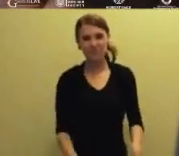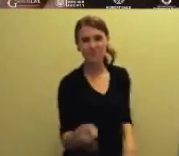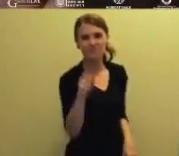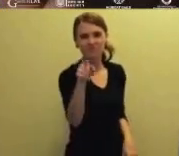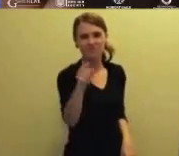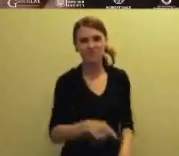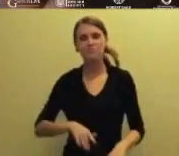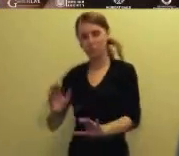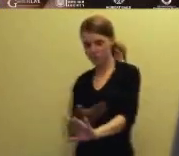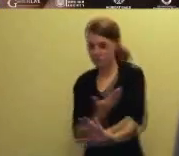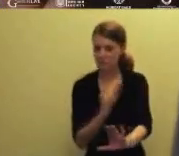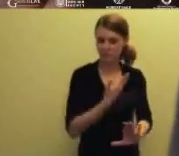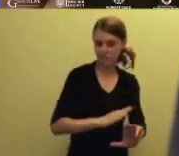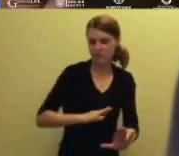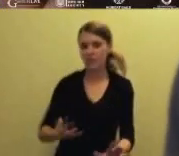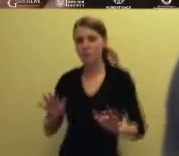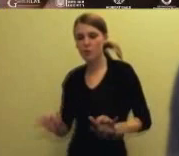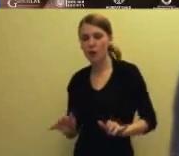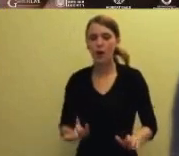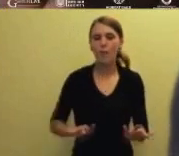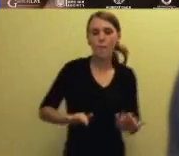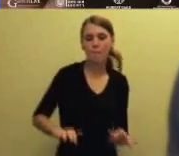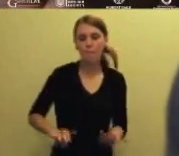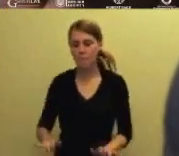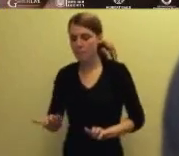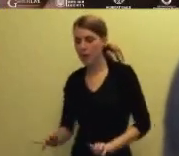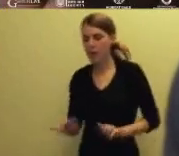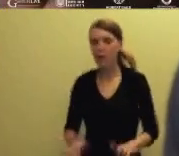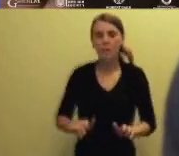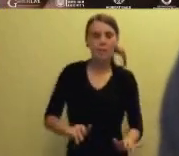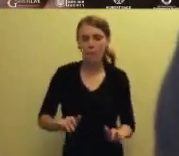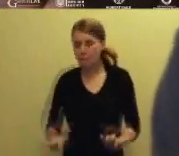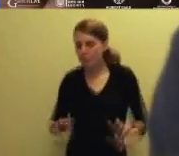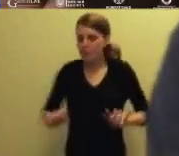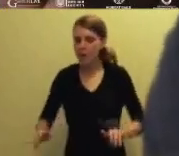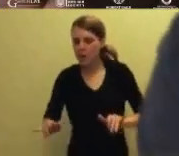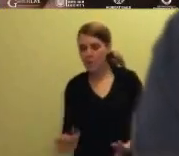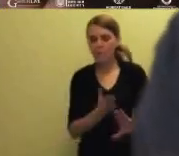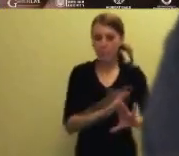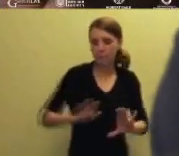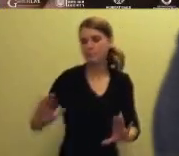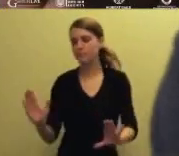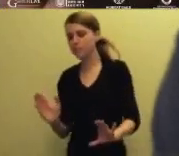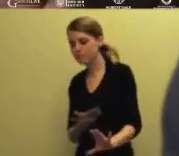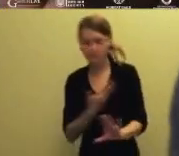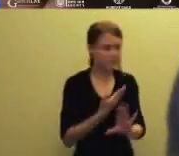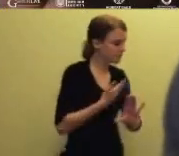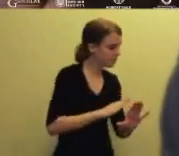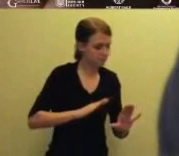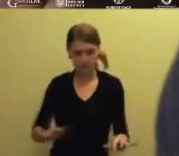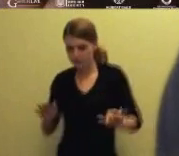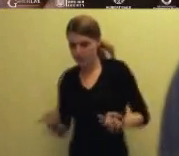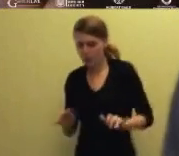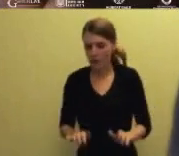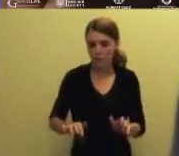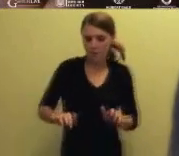interesó demasiado yo me acuerdo que en su tiempo hablaron de ella no como que la vez comentada en televisión tal película un festival que en la primera hecha